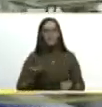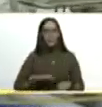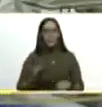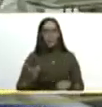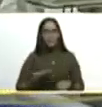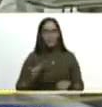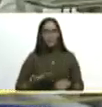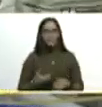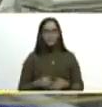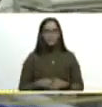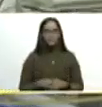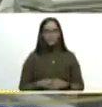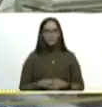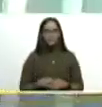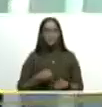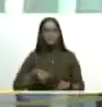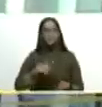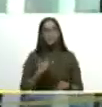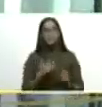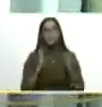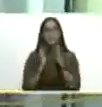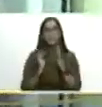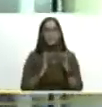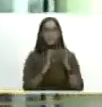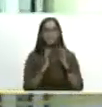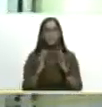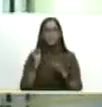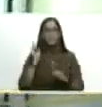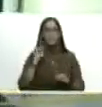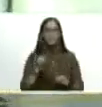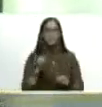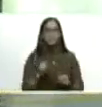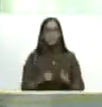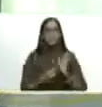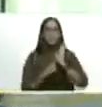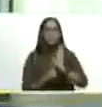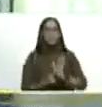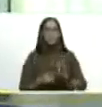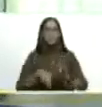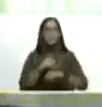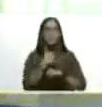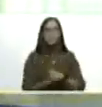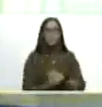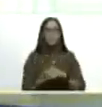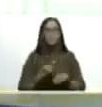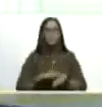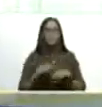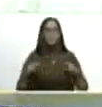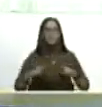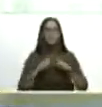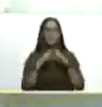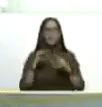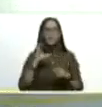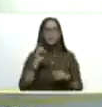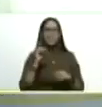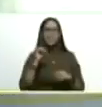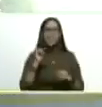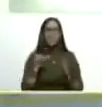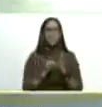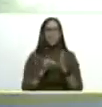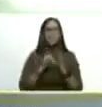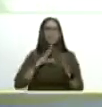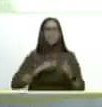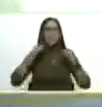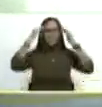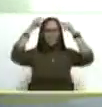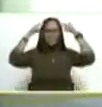que es que pudimos contactar con usted y presentarle un proyecto, porque conseguimos este CDI donde estuvo el comandante